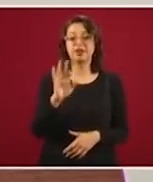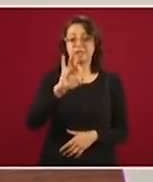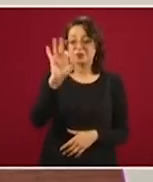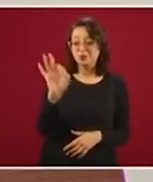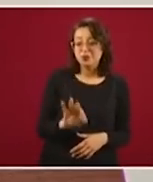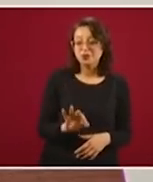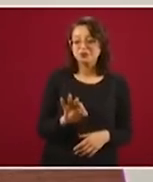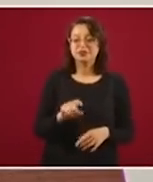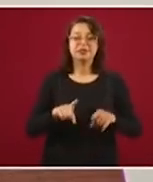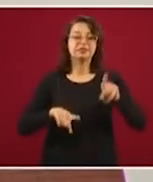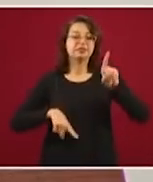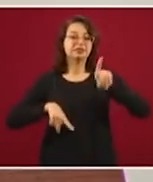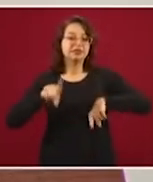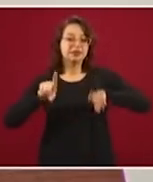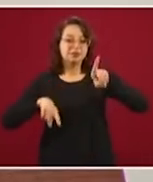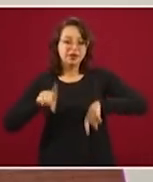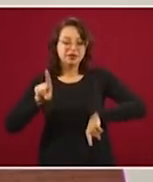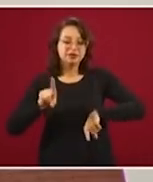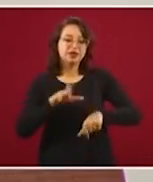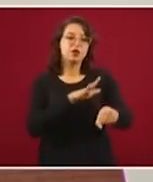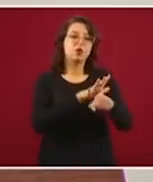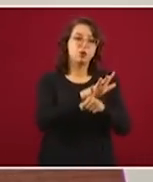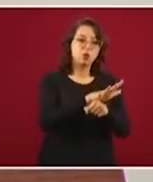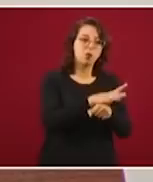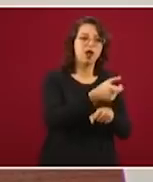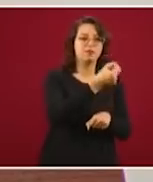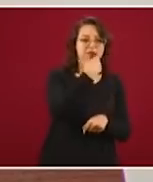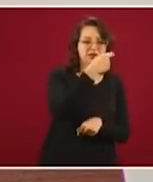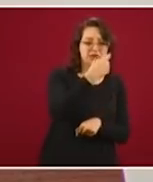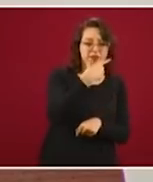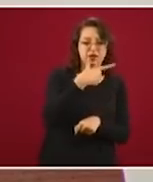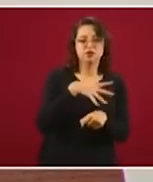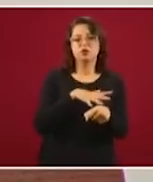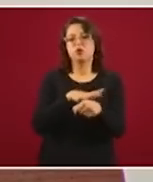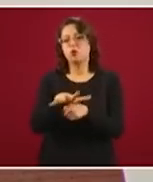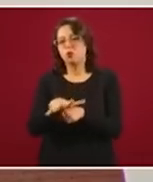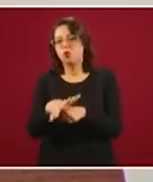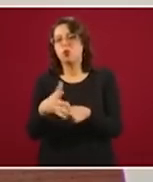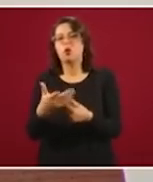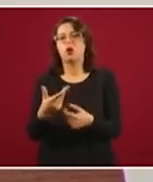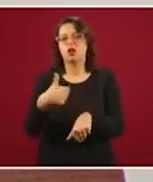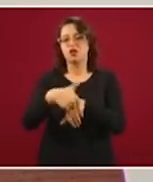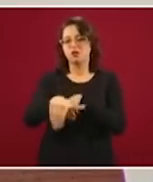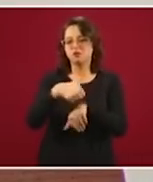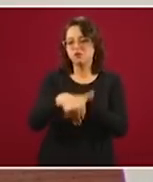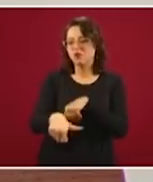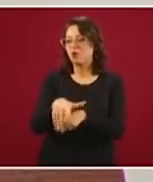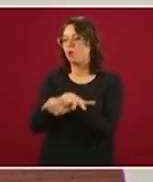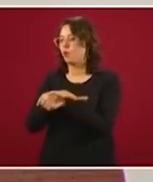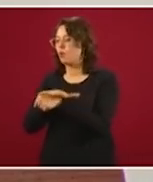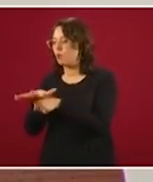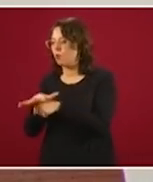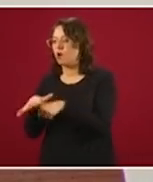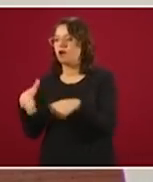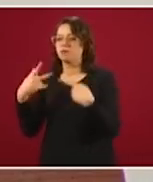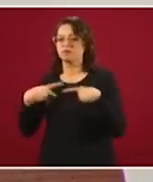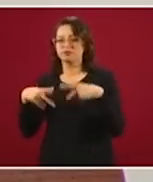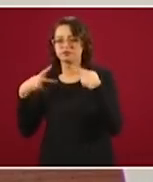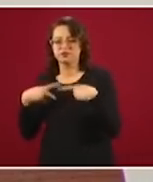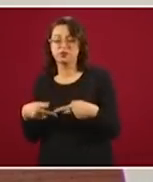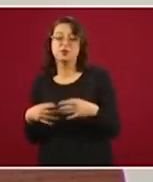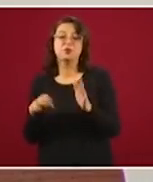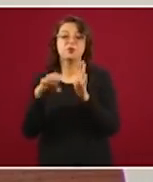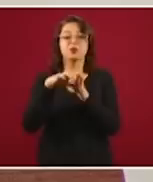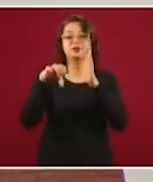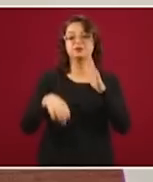depende de la clave, el medicamento y el número de personas que lo reciben. Les voy a poner un ejemplo. En el caso de oncológicos, que es